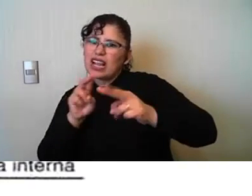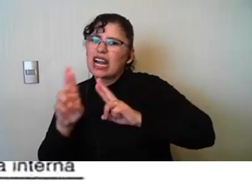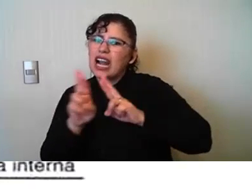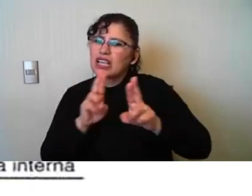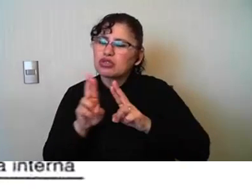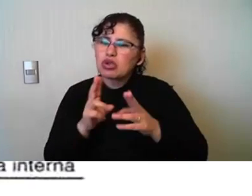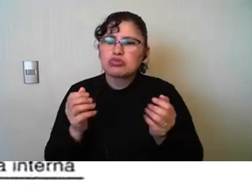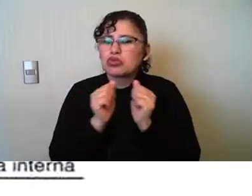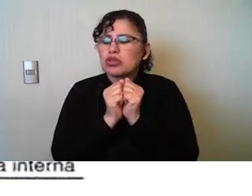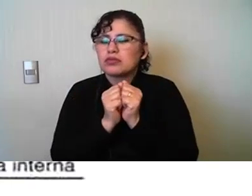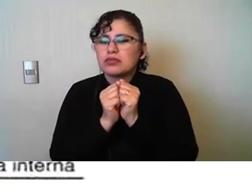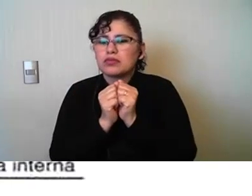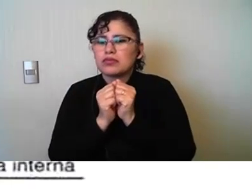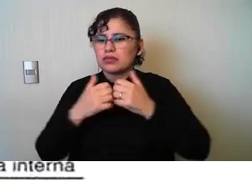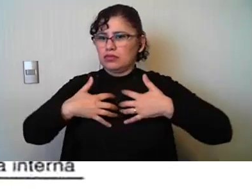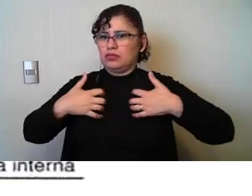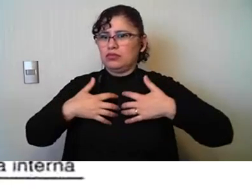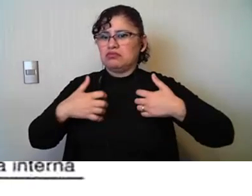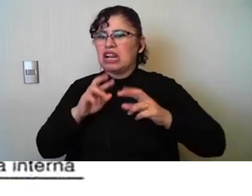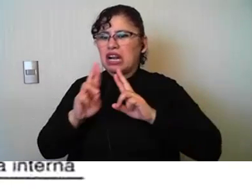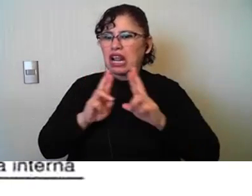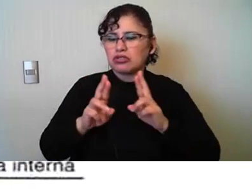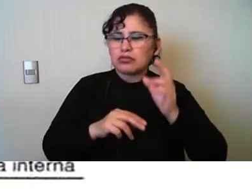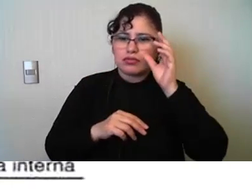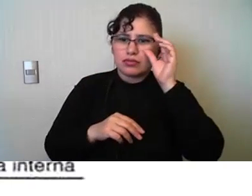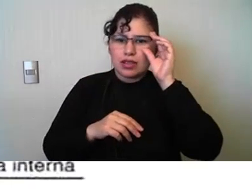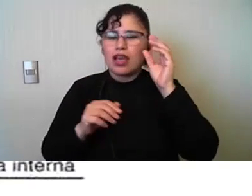digamos, anatómica de dónde van, por tanto adquieren esos nombres.